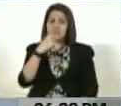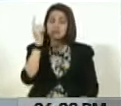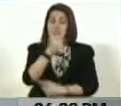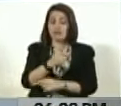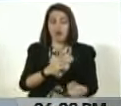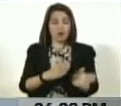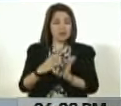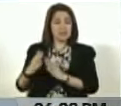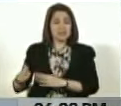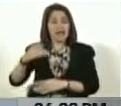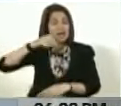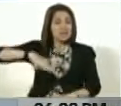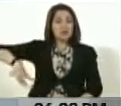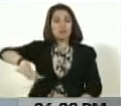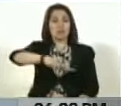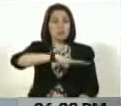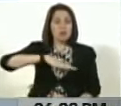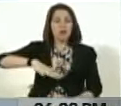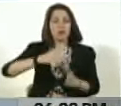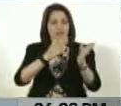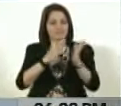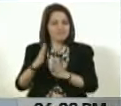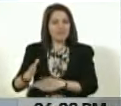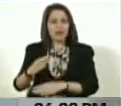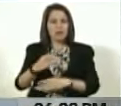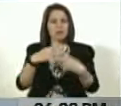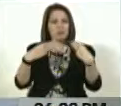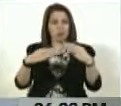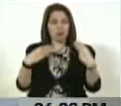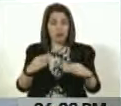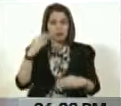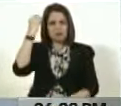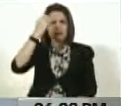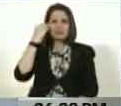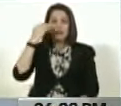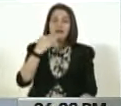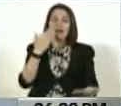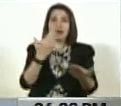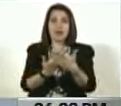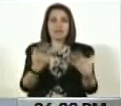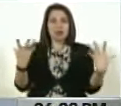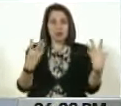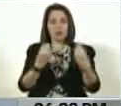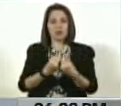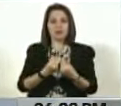más importante, la organización popular. Con esta reflexión tuya, gracias por haber venido.